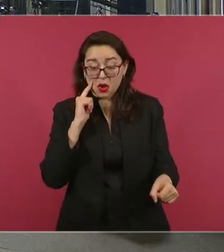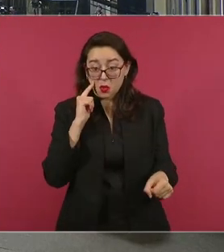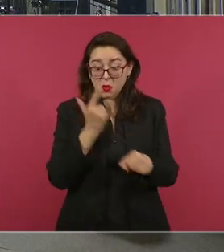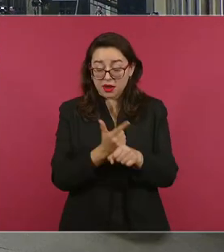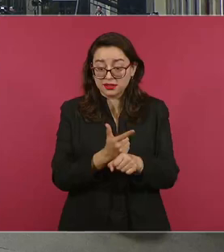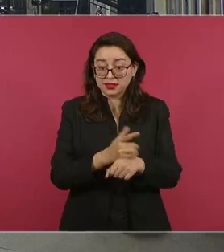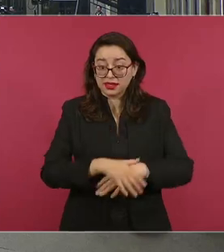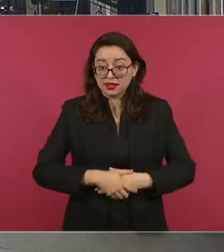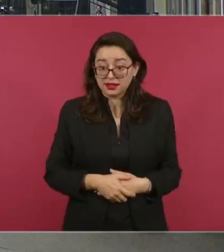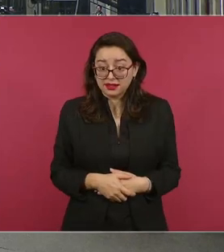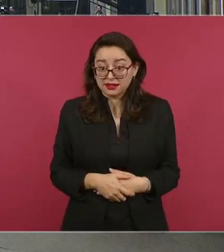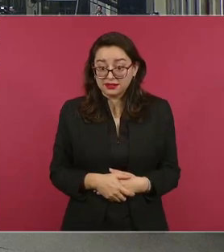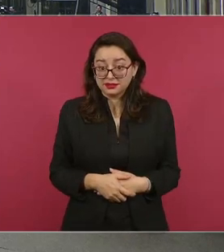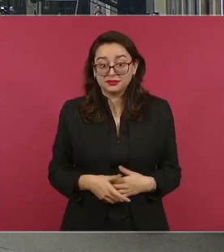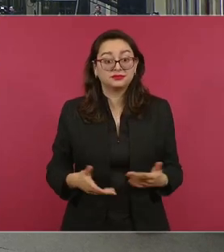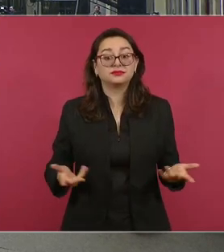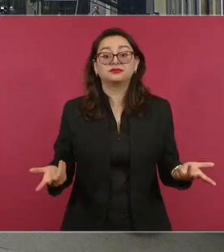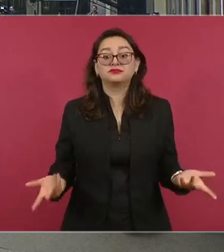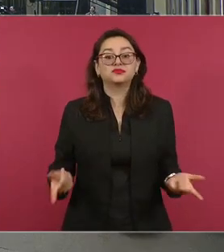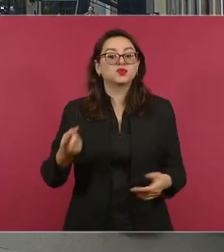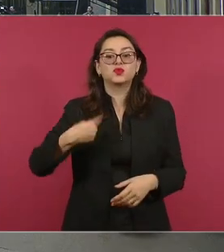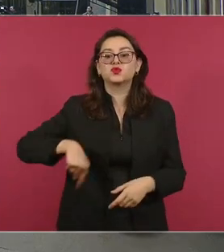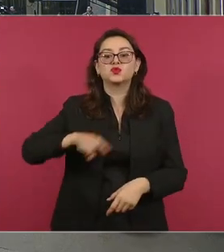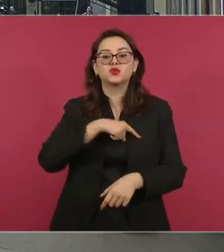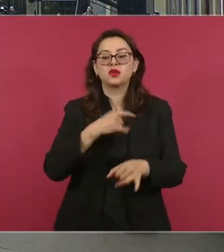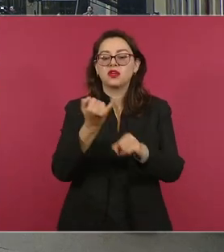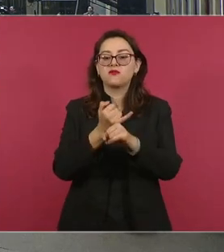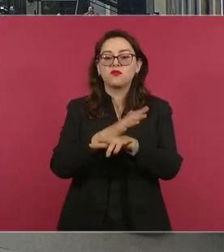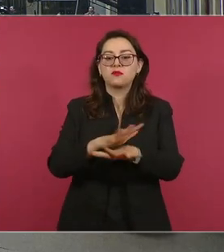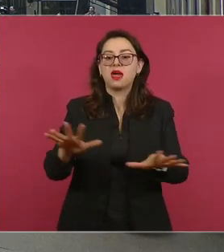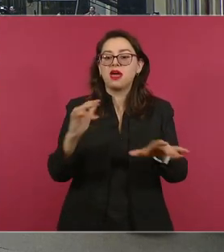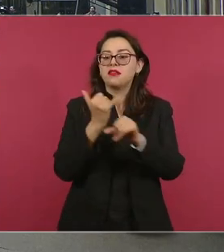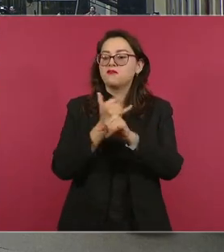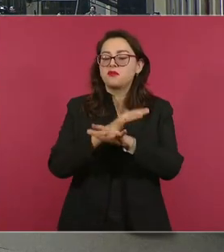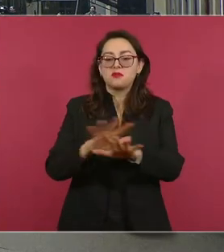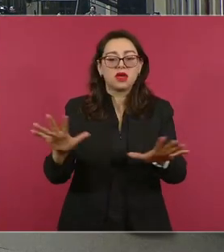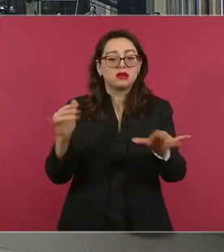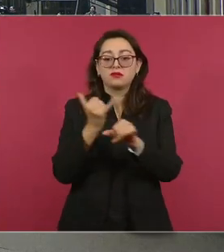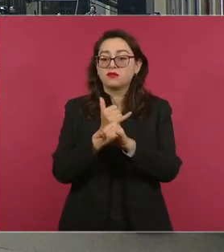informando, no nos queda más que